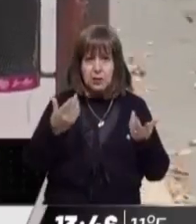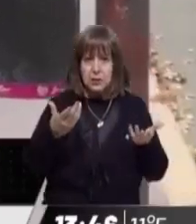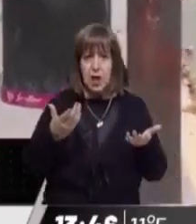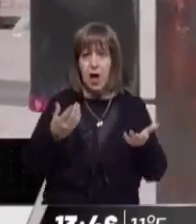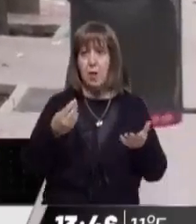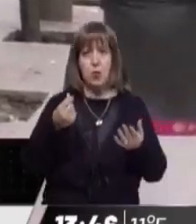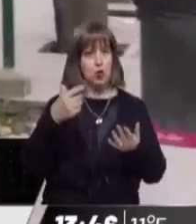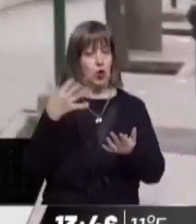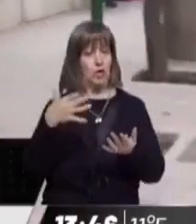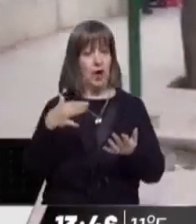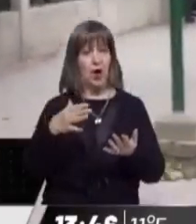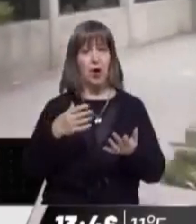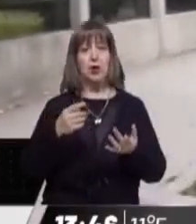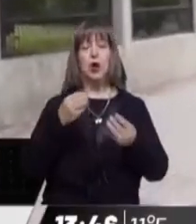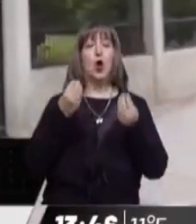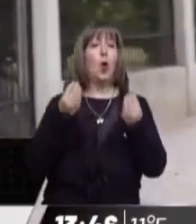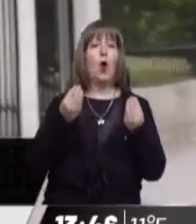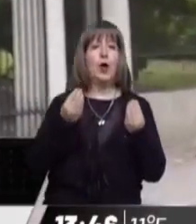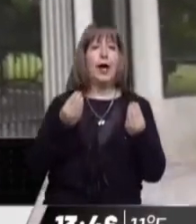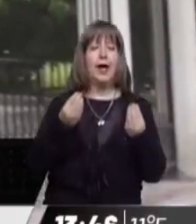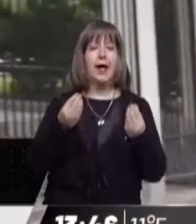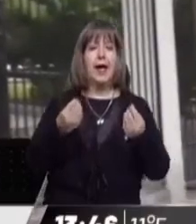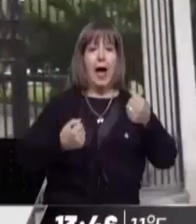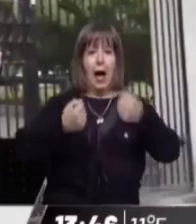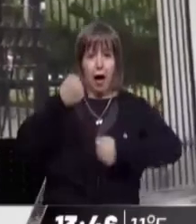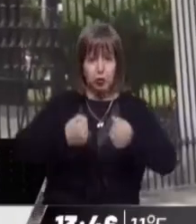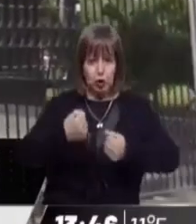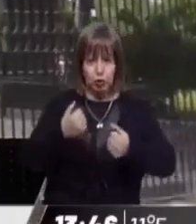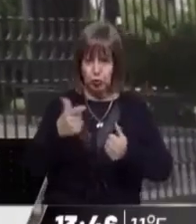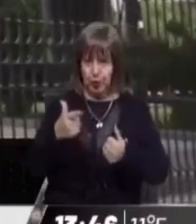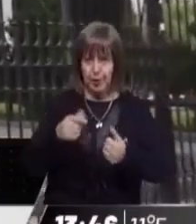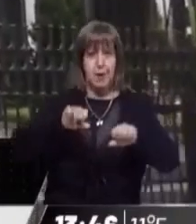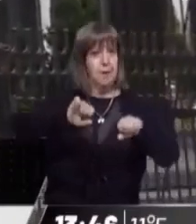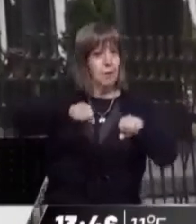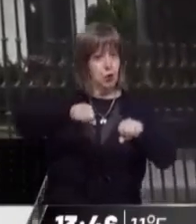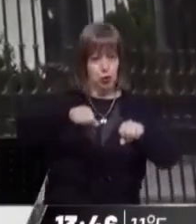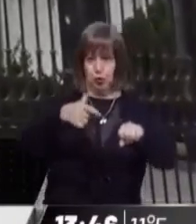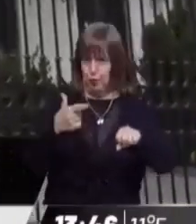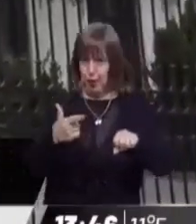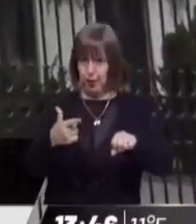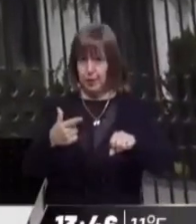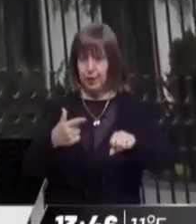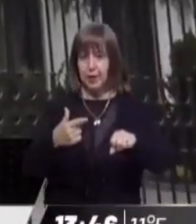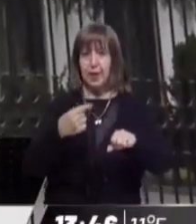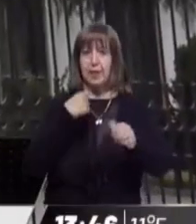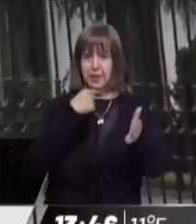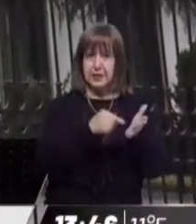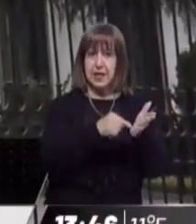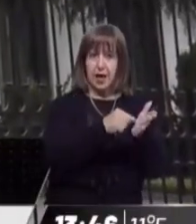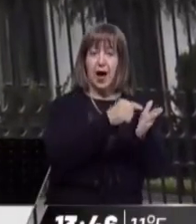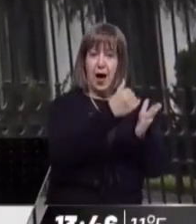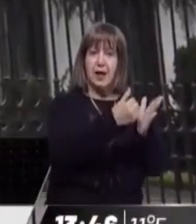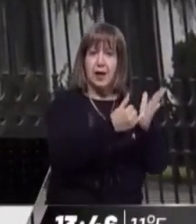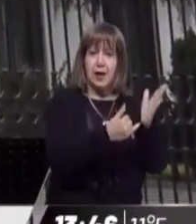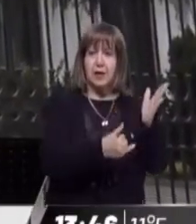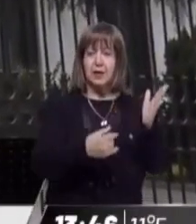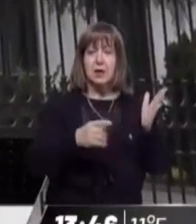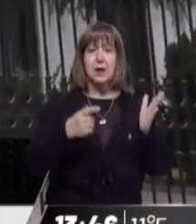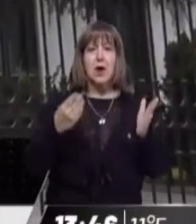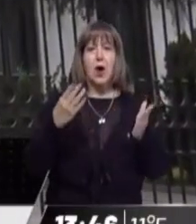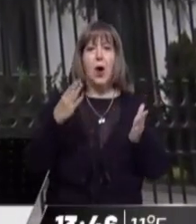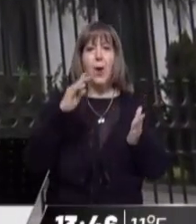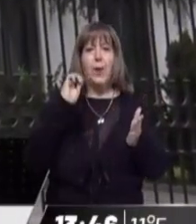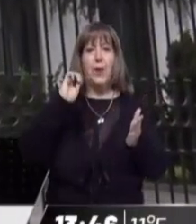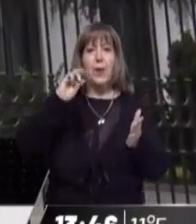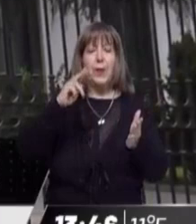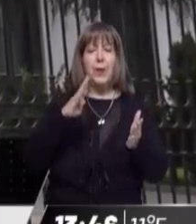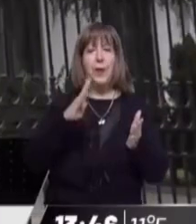de valor vehículos por ejemplo han faltado vehículos motos y después otros otros bienes que tienen que ver con